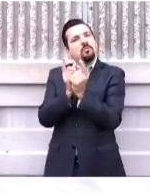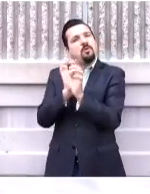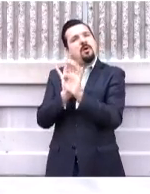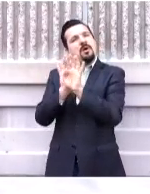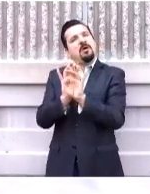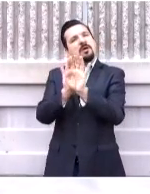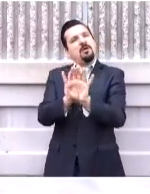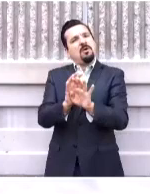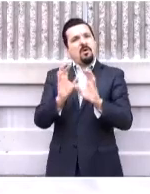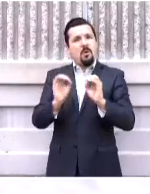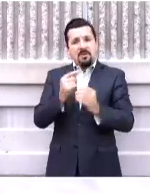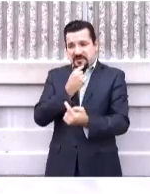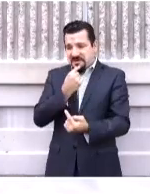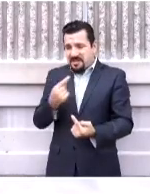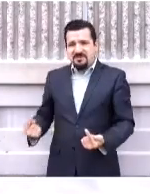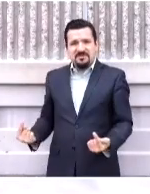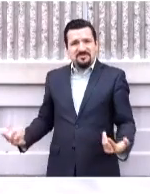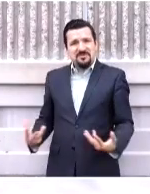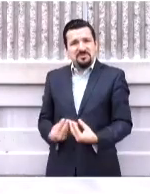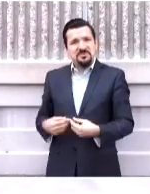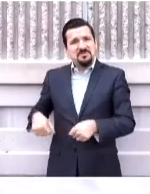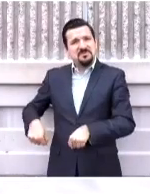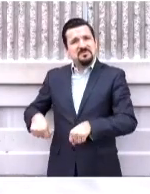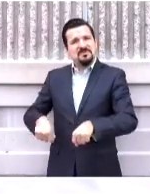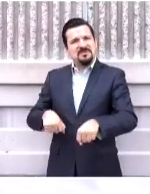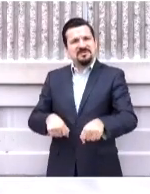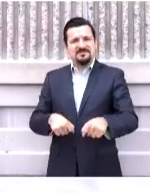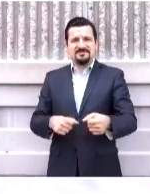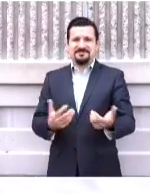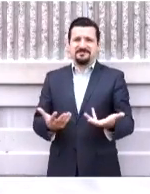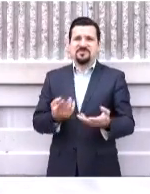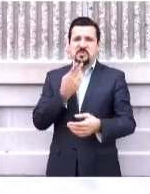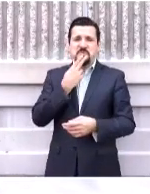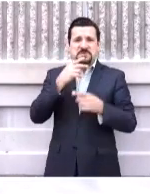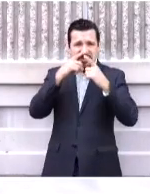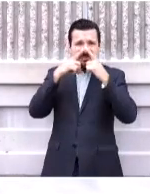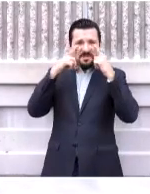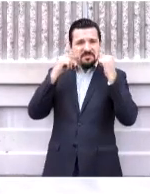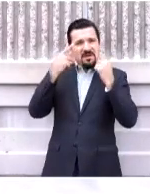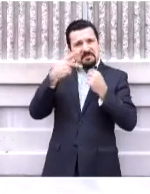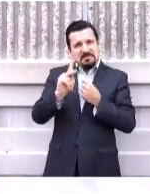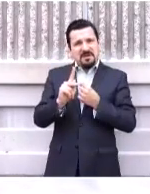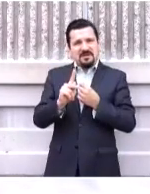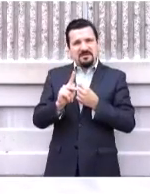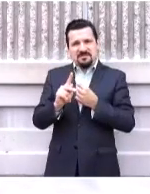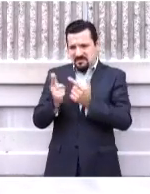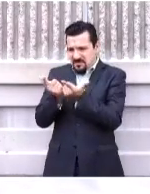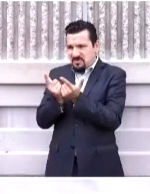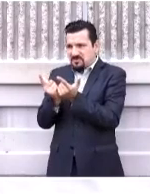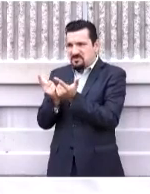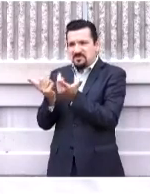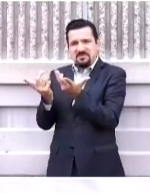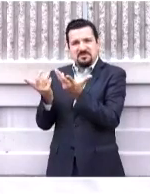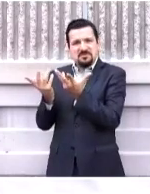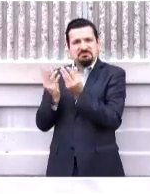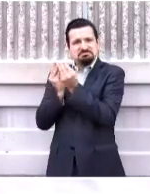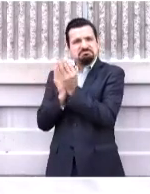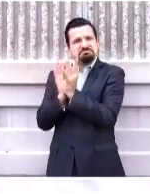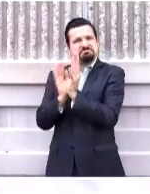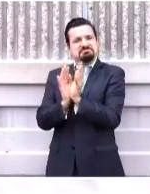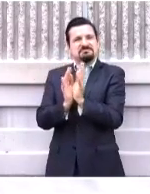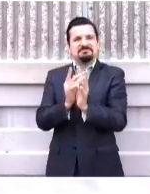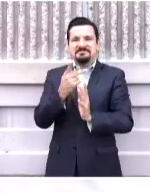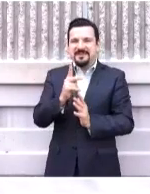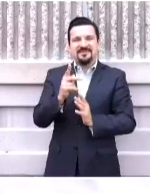que incluso van con sus pequeños hijos. Usan cubreboca, pero insisto, bajo este esquema que ya comenté, que